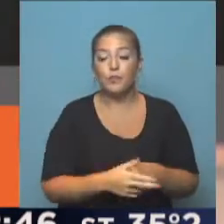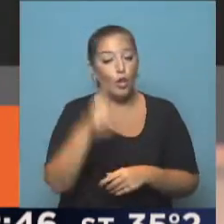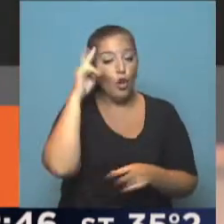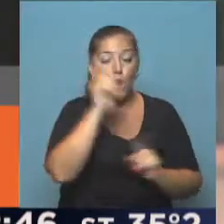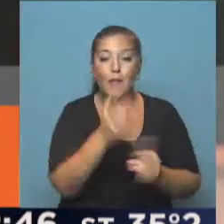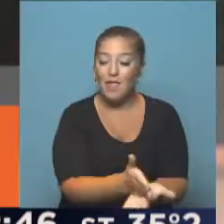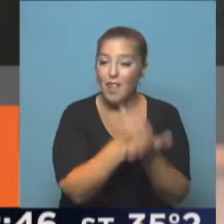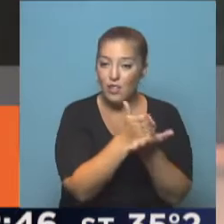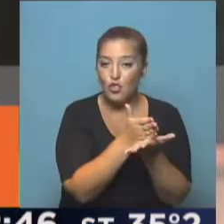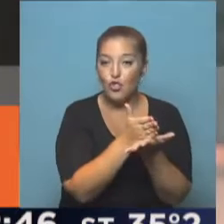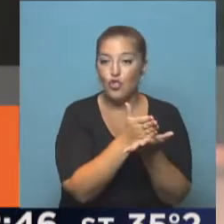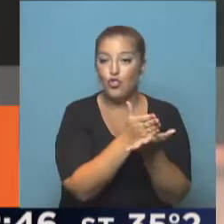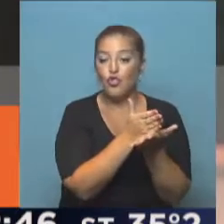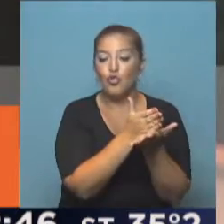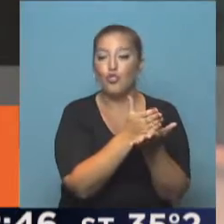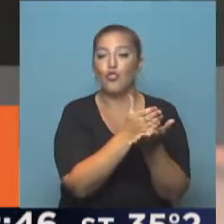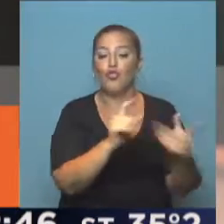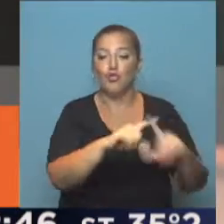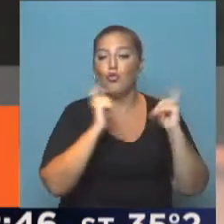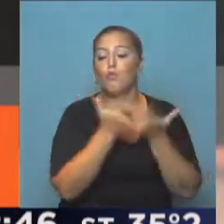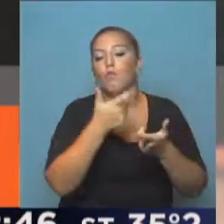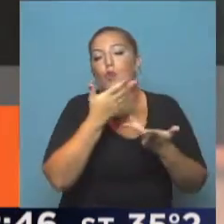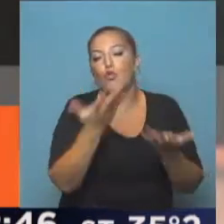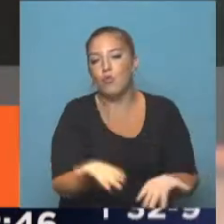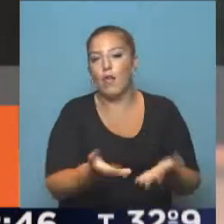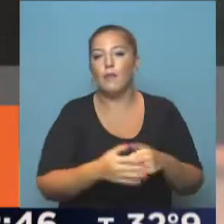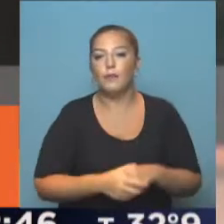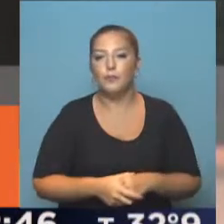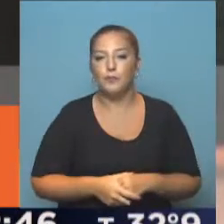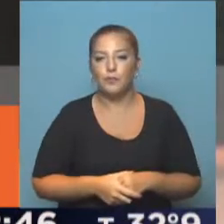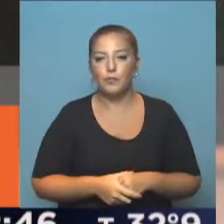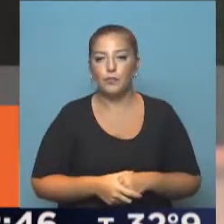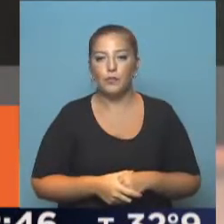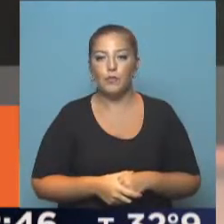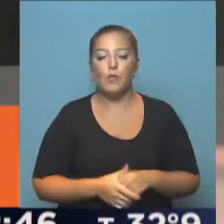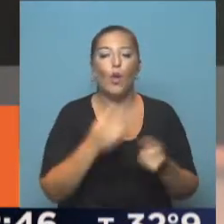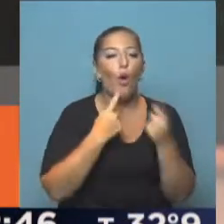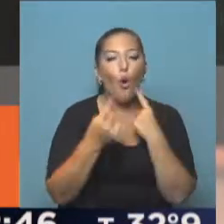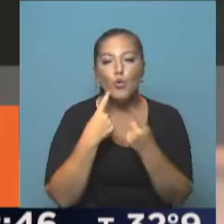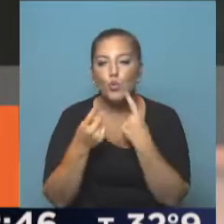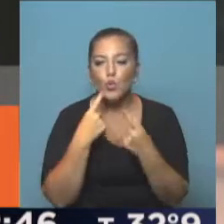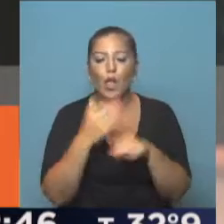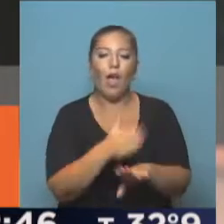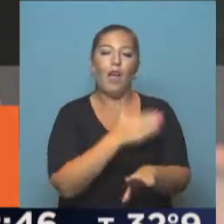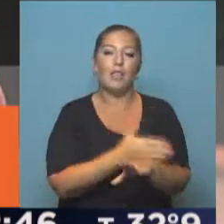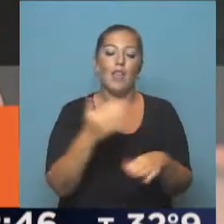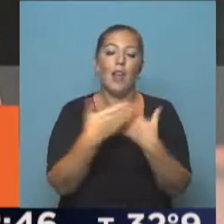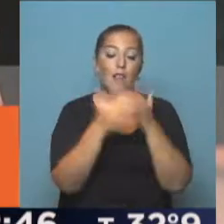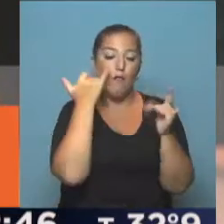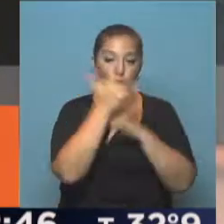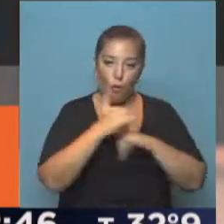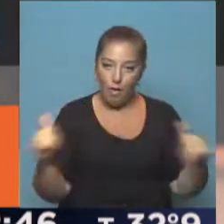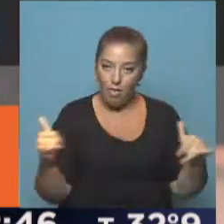los derechos colectivos, es decir, no apelando a la consulta previa, libre e informada